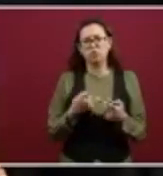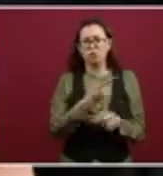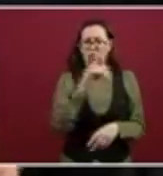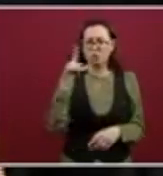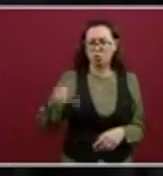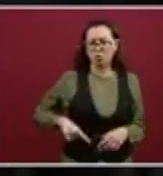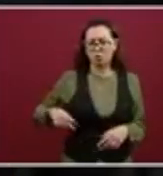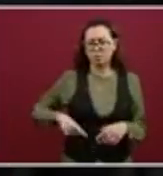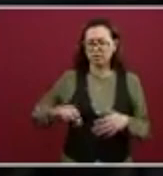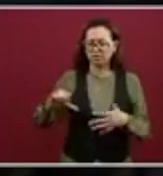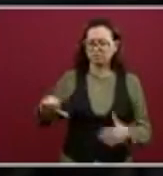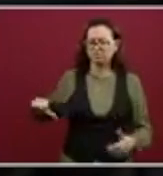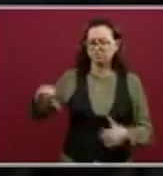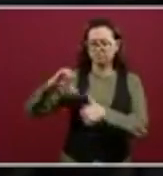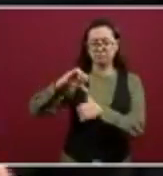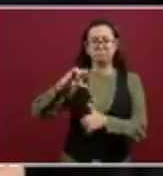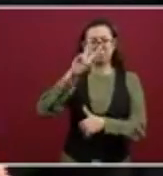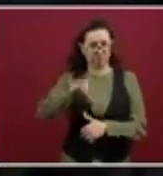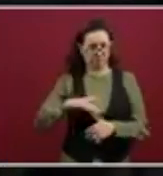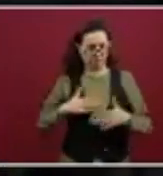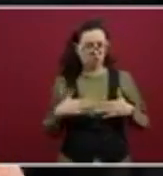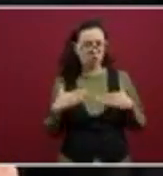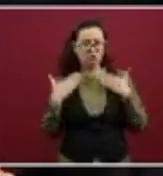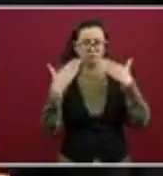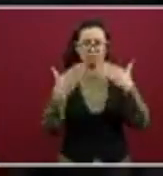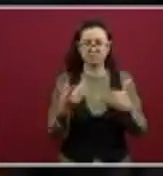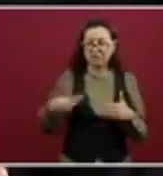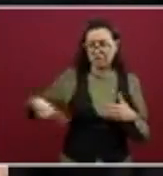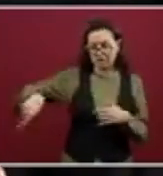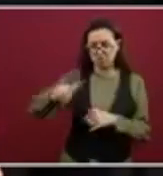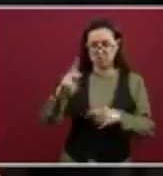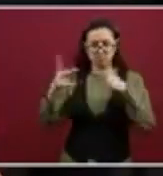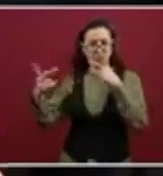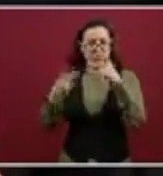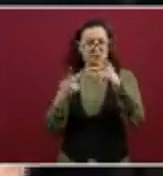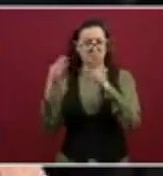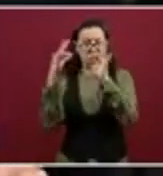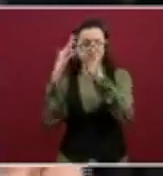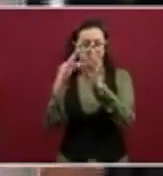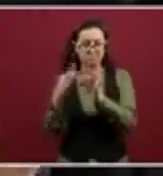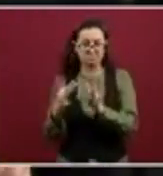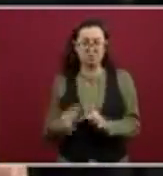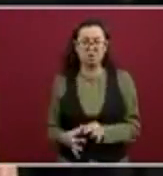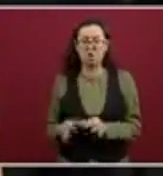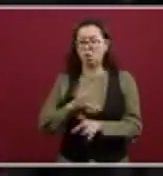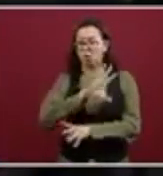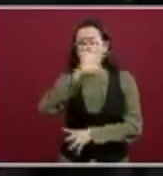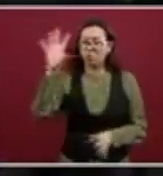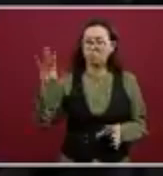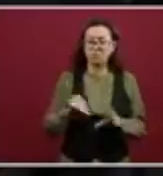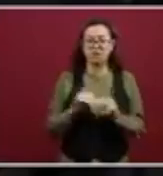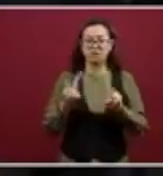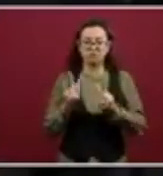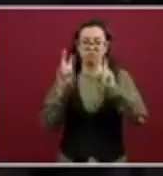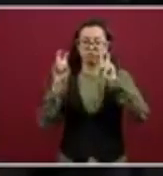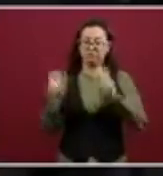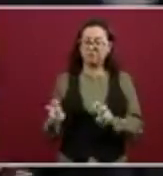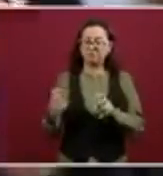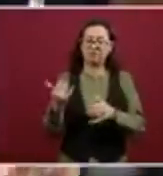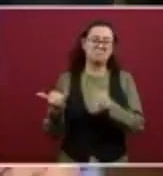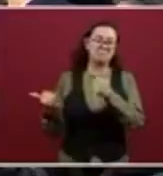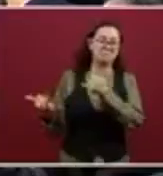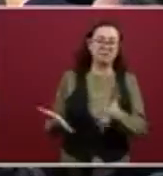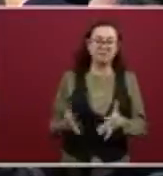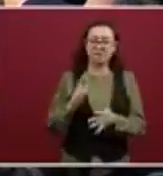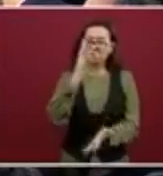gobiernos de Centroamérica que realmente apliquen este plan y así evitar todo el peso hacia México de que no se esté trabajando con el plan